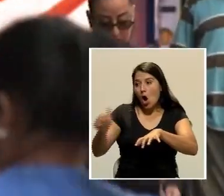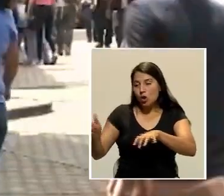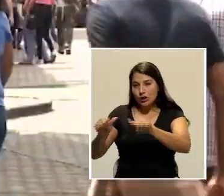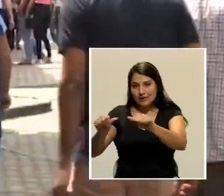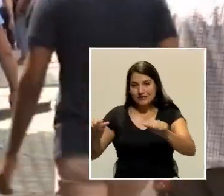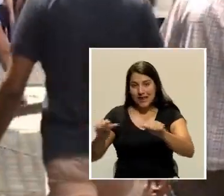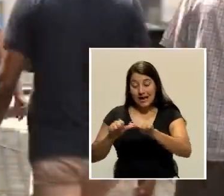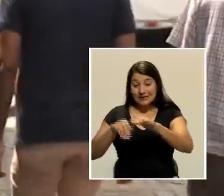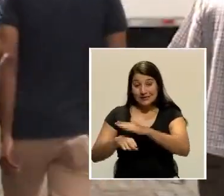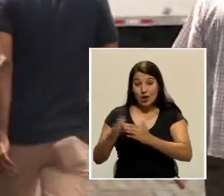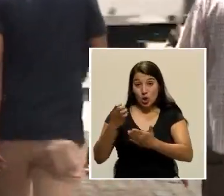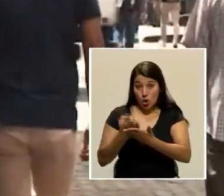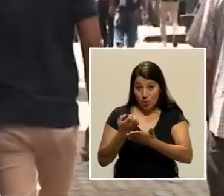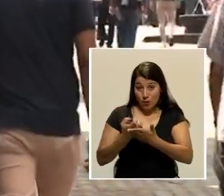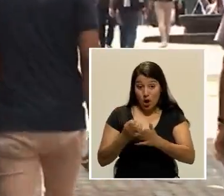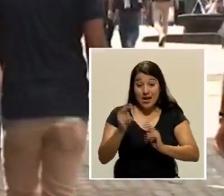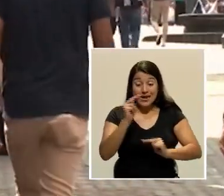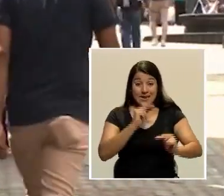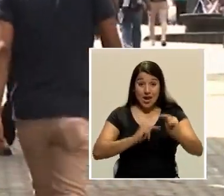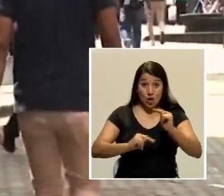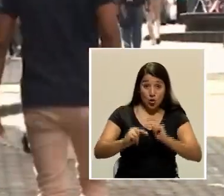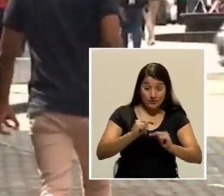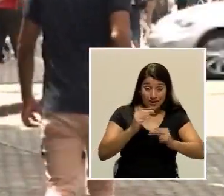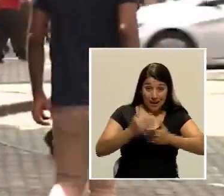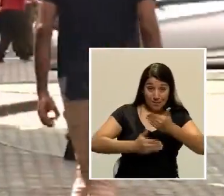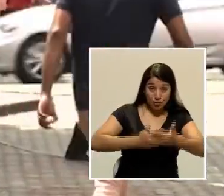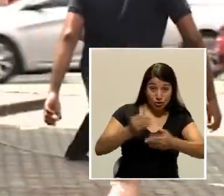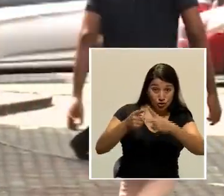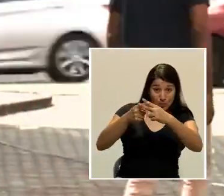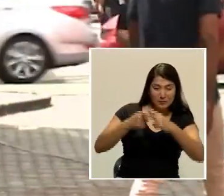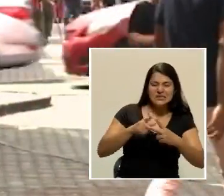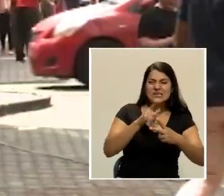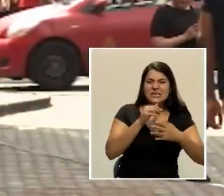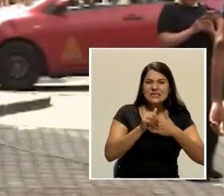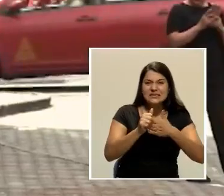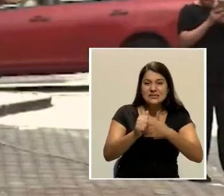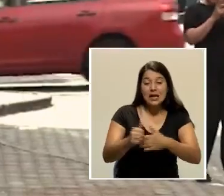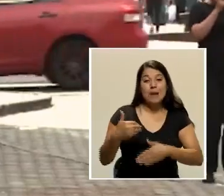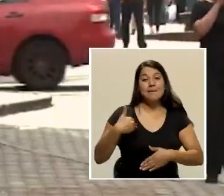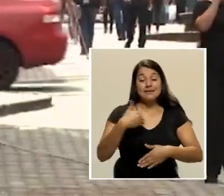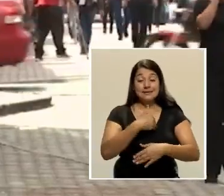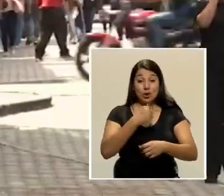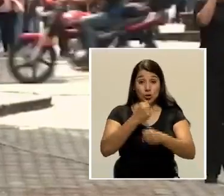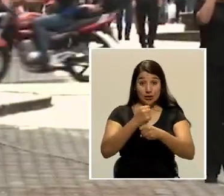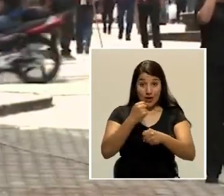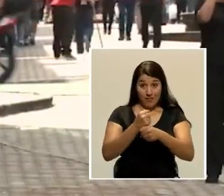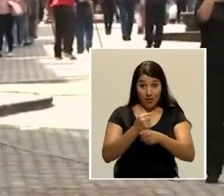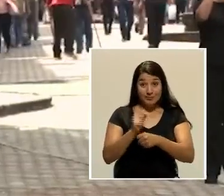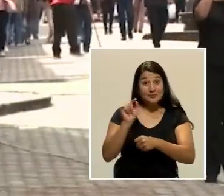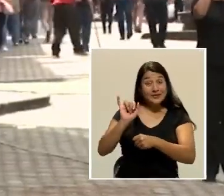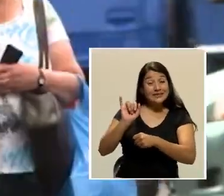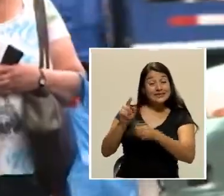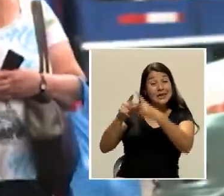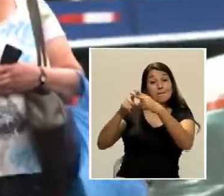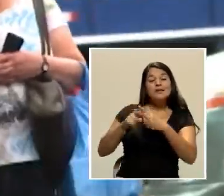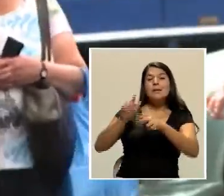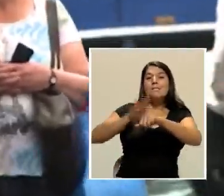de un tejido muy denso que está presente a lo largo y ancho de todo Costa Rica y que a su